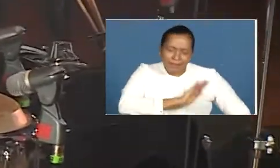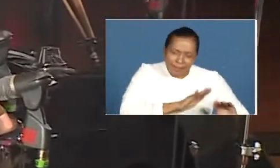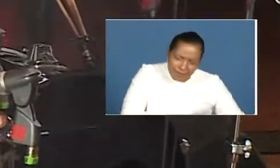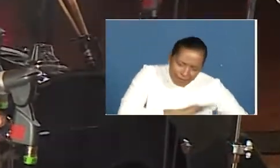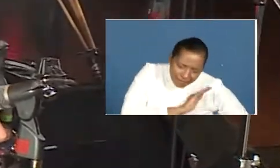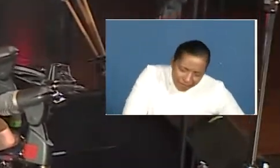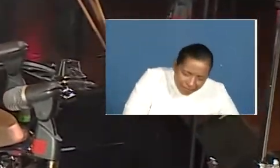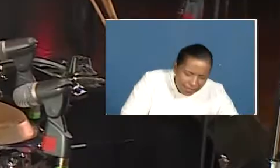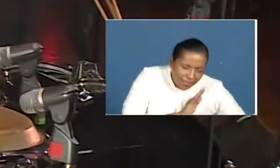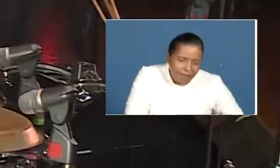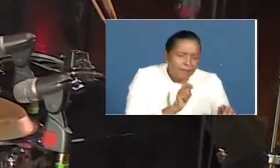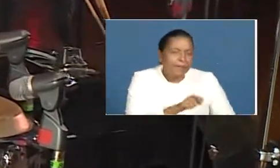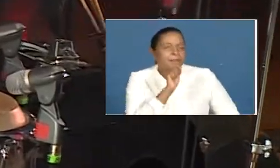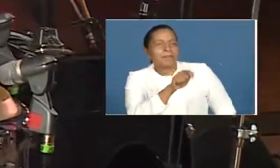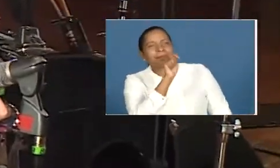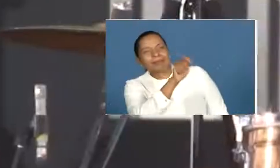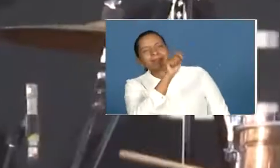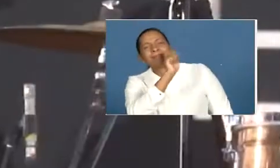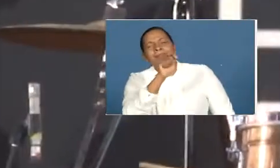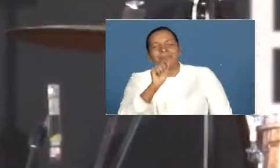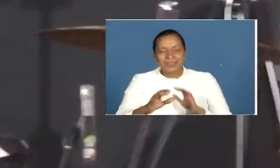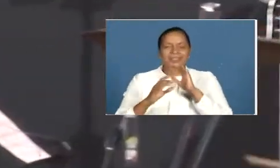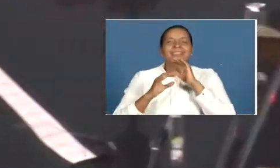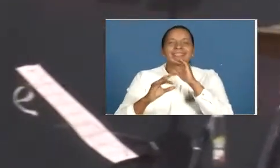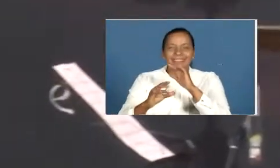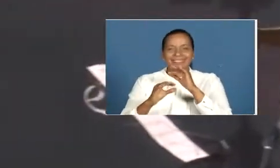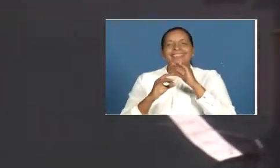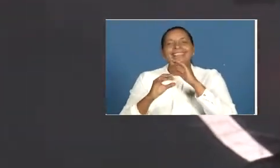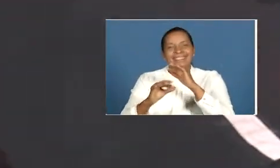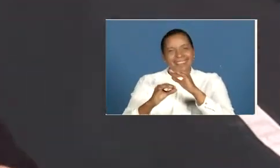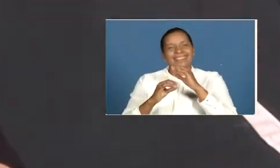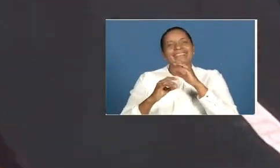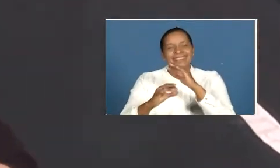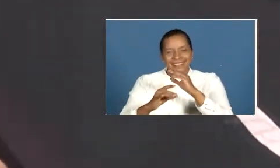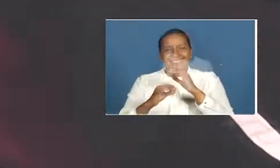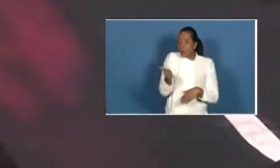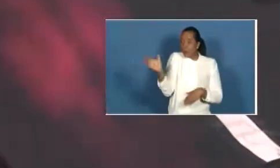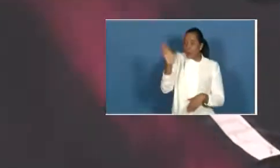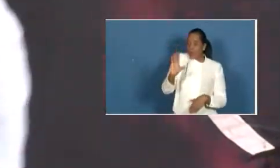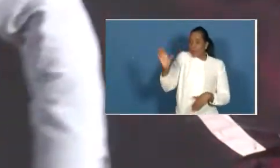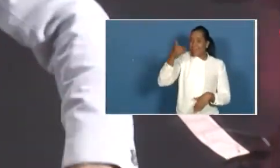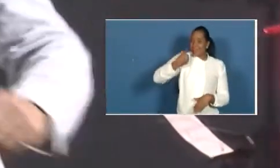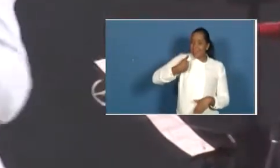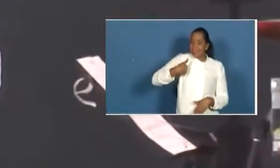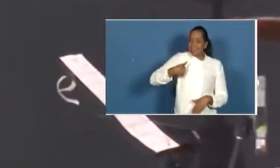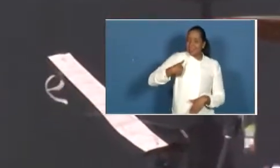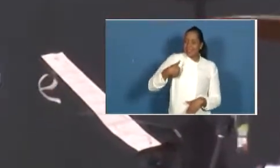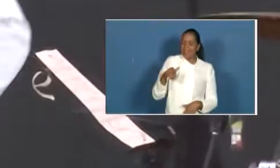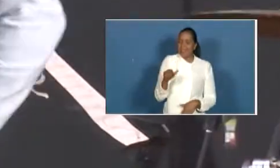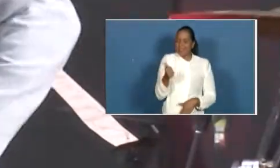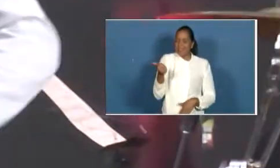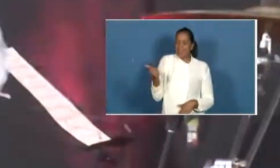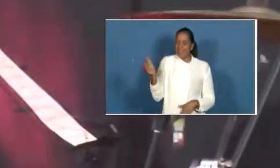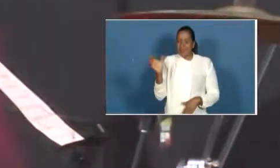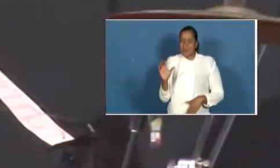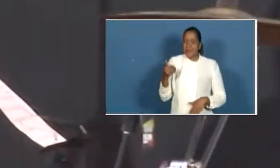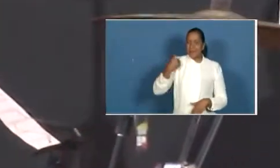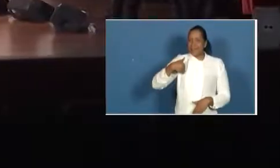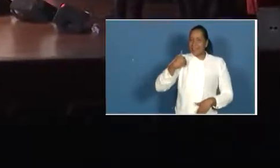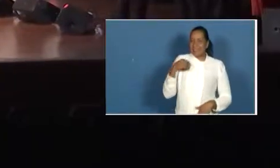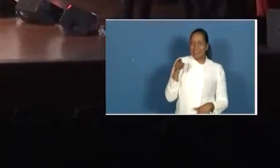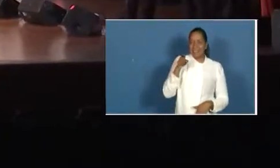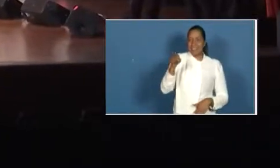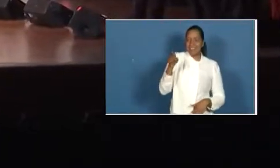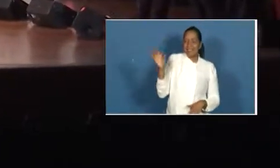mujer. Y ahora te ha cambiado por un marido de alquiler. Un marido de alquiler quiere